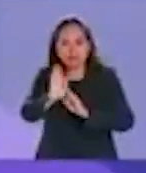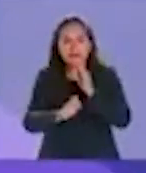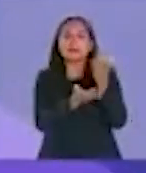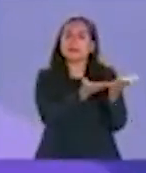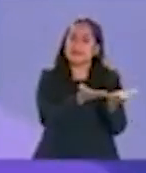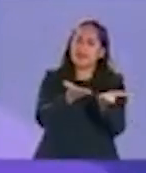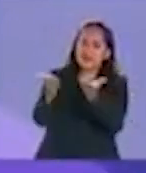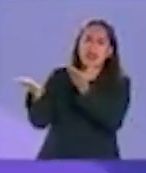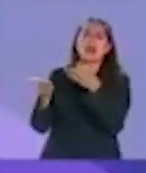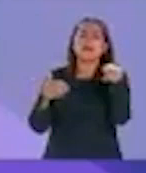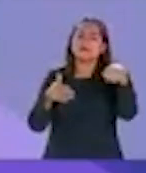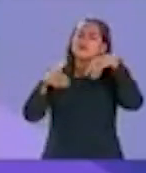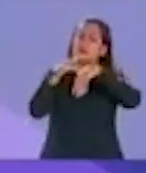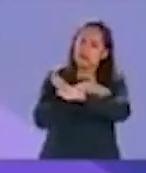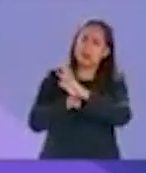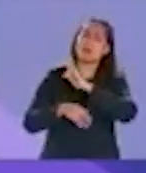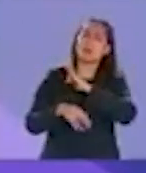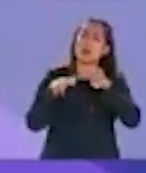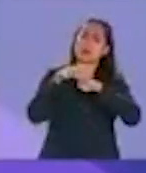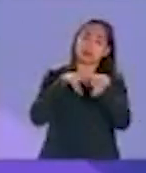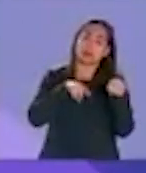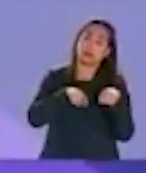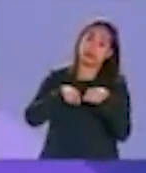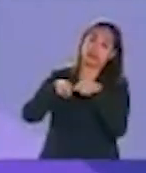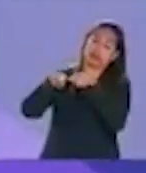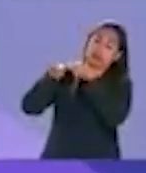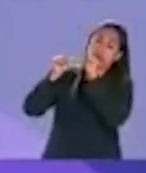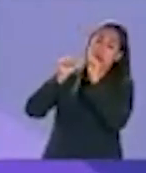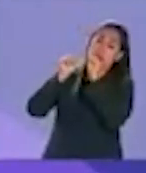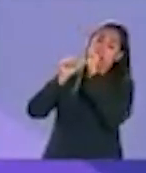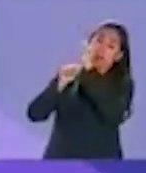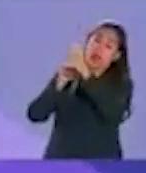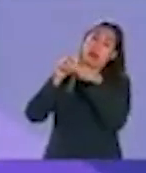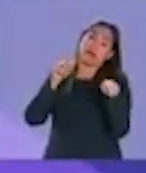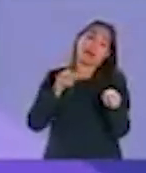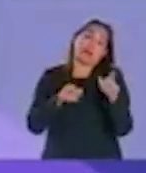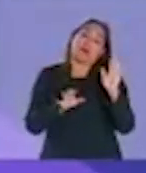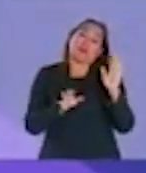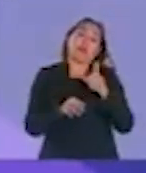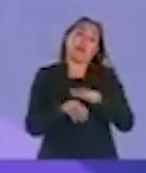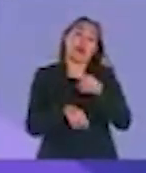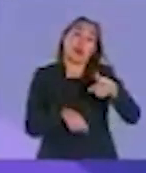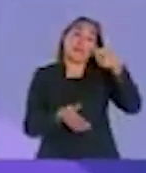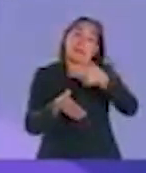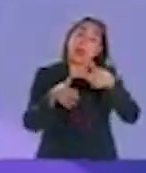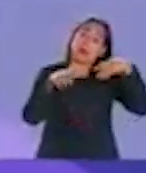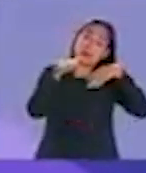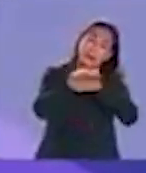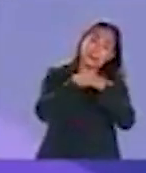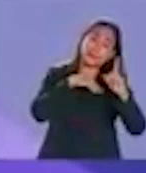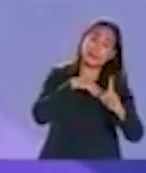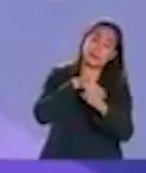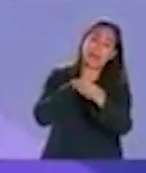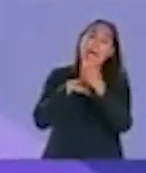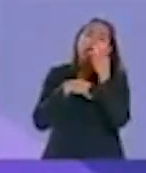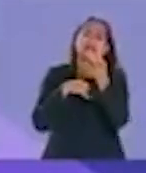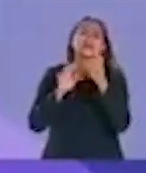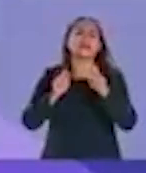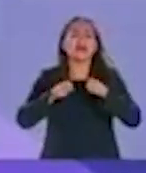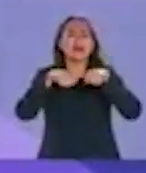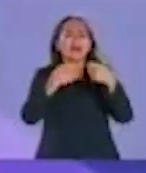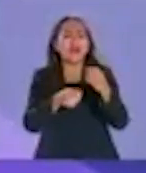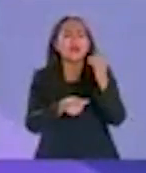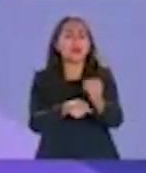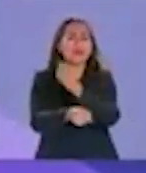finalmente van hacia eeuu porque pagan dinero en el trabajo porque tienen empleo generemos empleo y condiciones